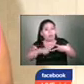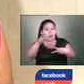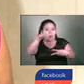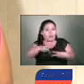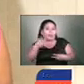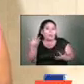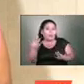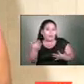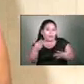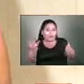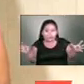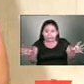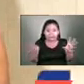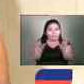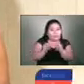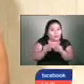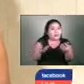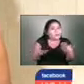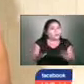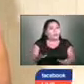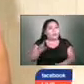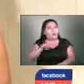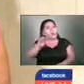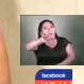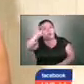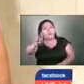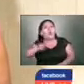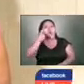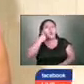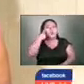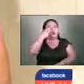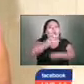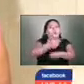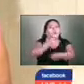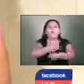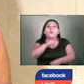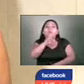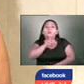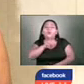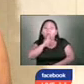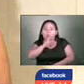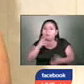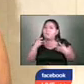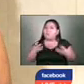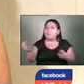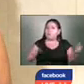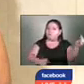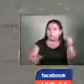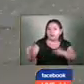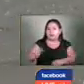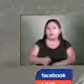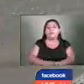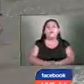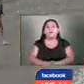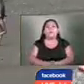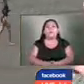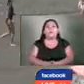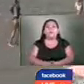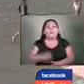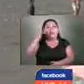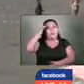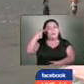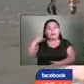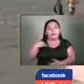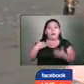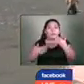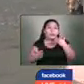cierre. Y por supuesto también los otros porcentajes vienen de Guatemala y Honduras. Hemos tenido bastante visita de hondureños. Valdés agregó que tras